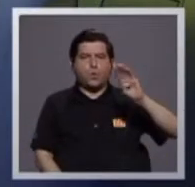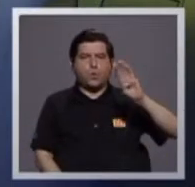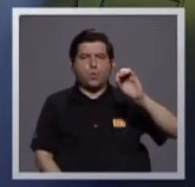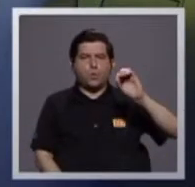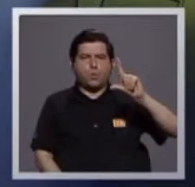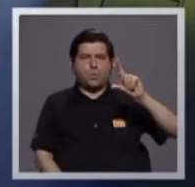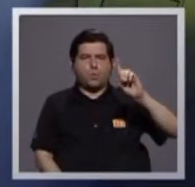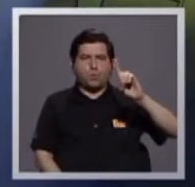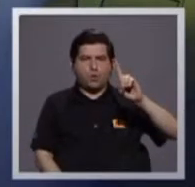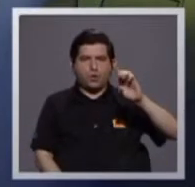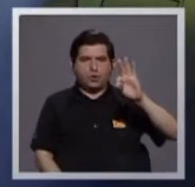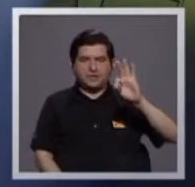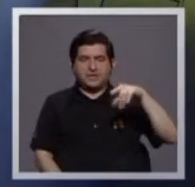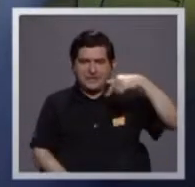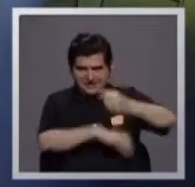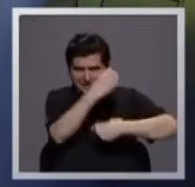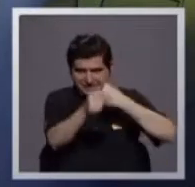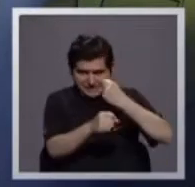de este año,